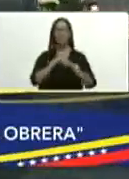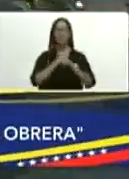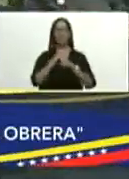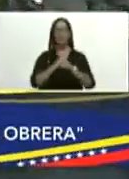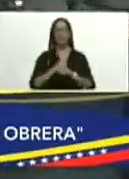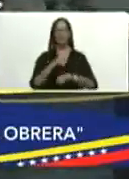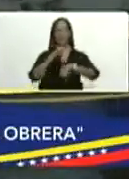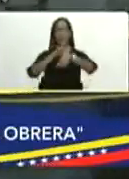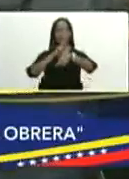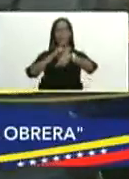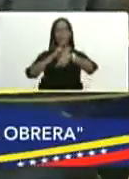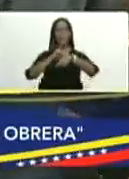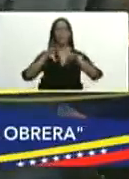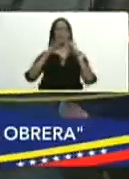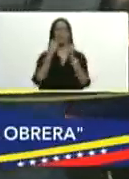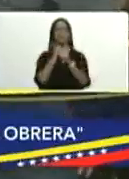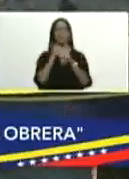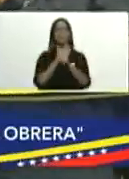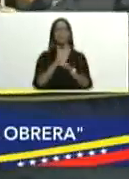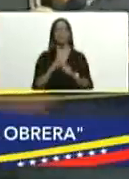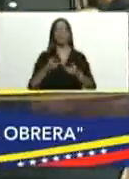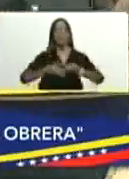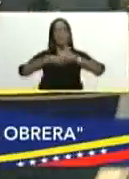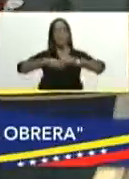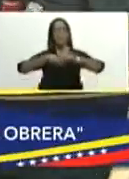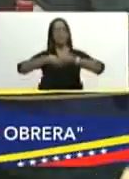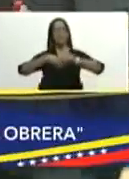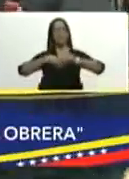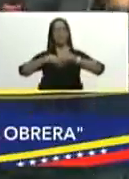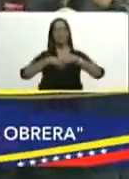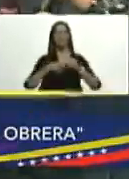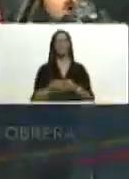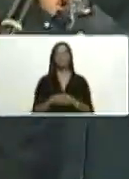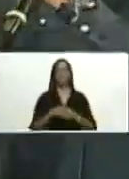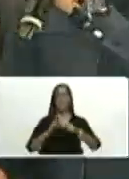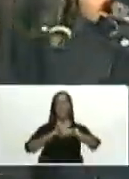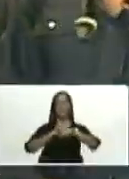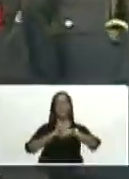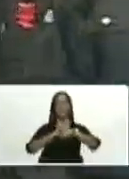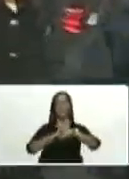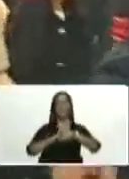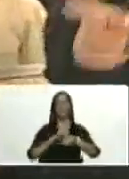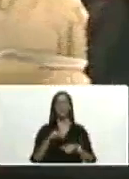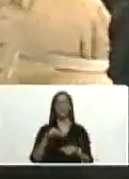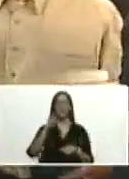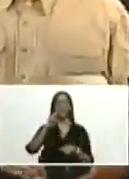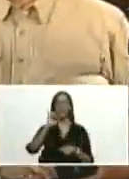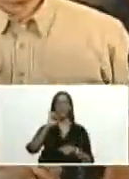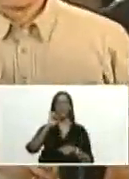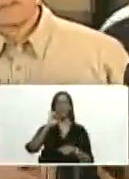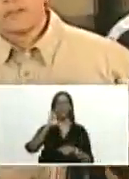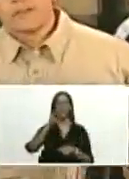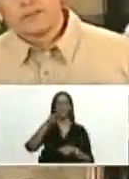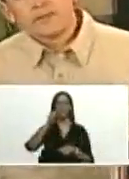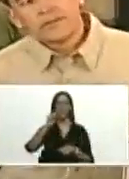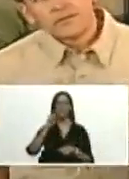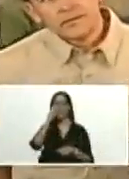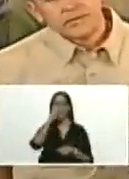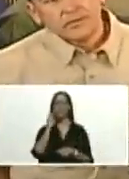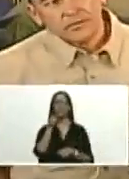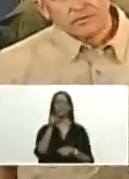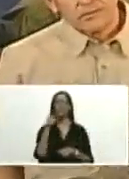médicos y la clase de la industria Bueno vamos a presentarle Pues aquí está el doctor richardel Richard malaver Qué edad tienes